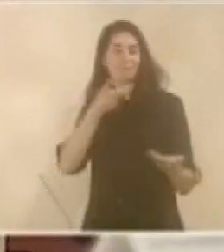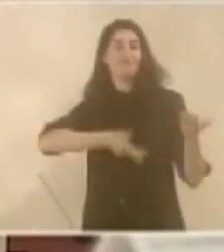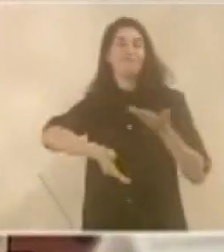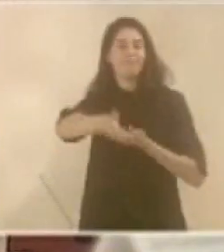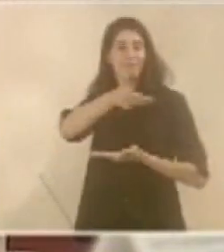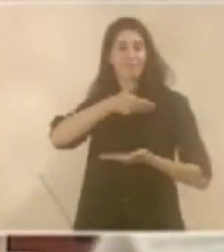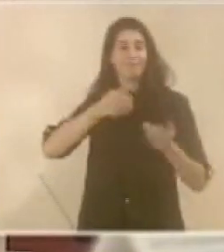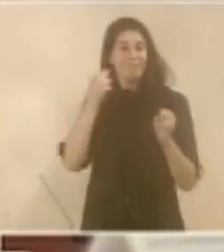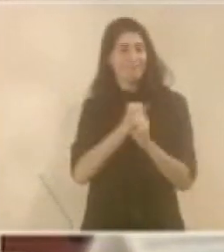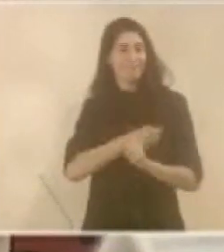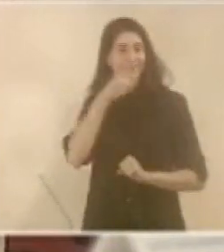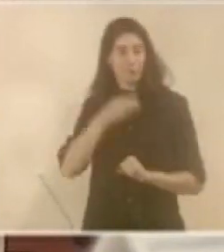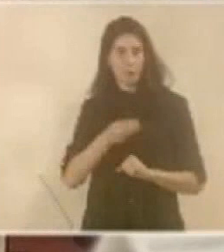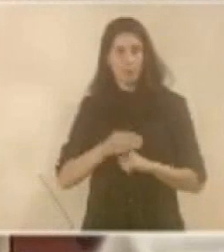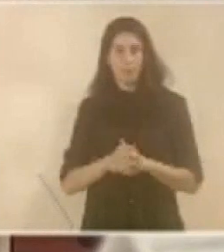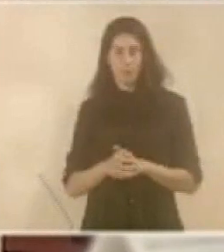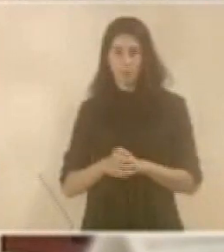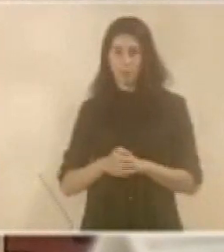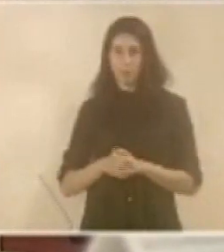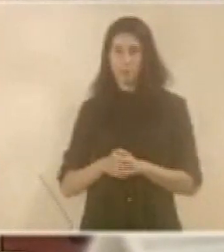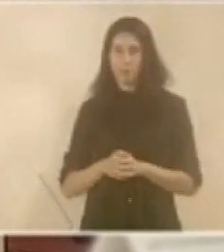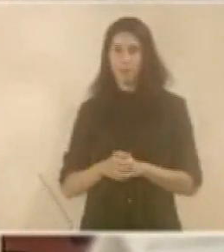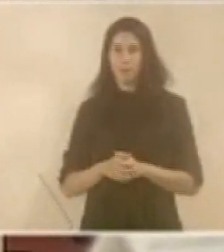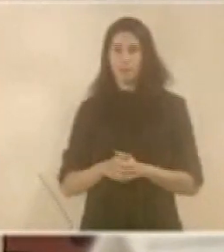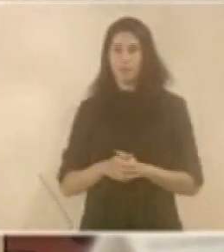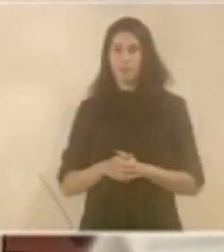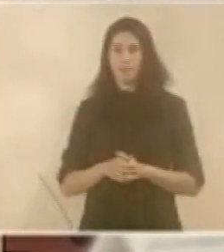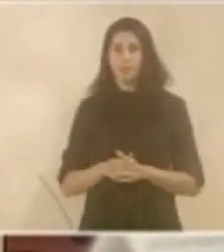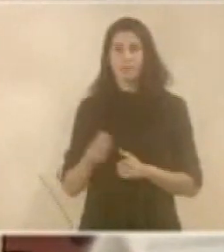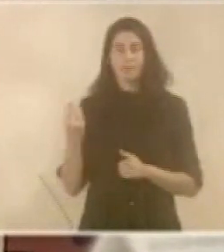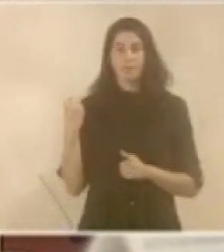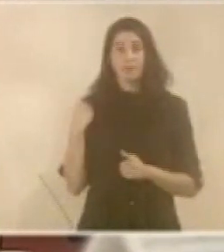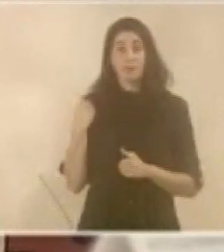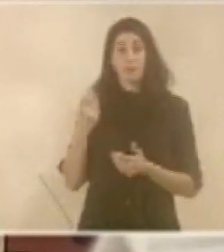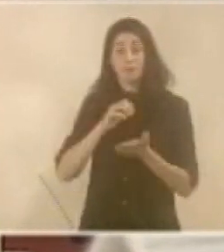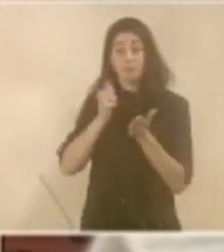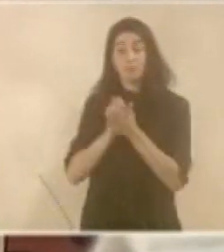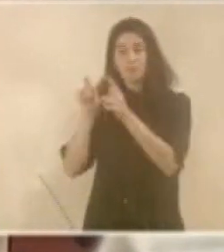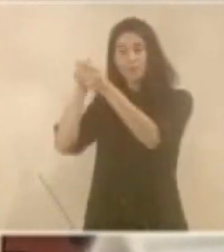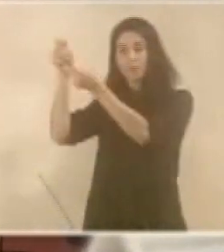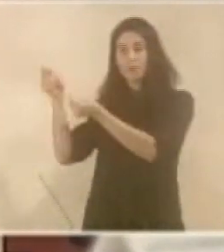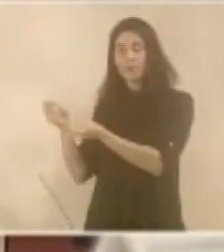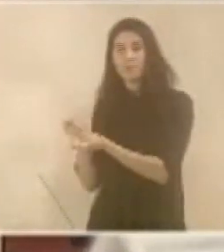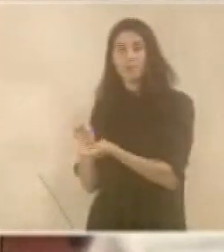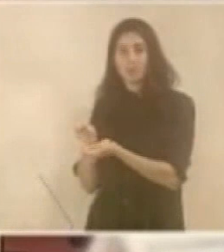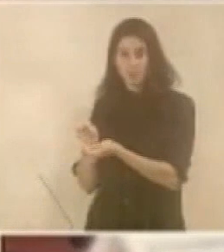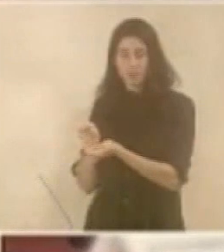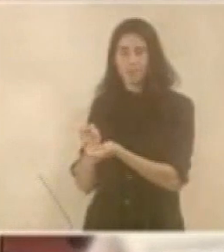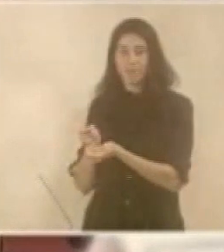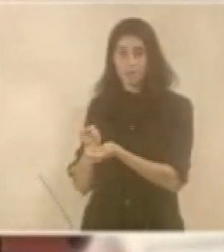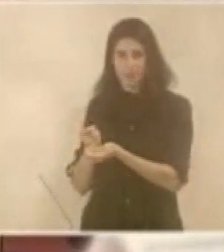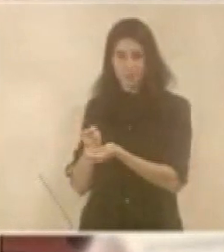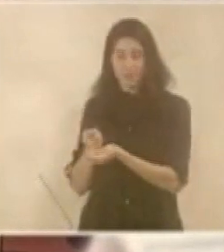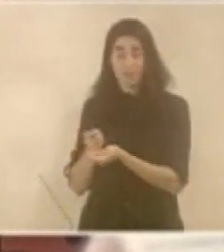se realizará una vez finalizado el acto institucional en homenaje a los colorados en el Salón de Plenos del excelentísimo Ayuntamiento de Almería